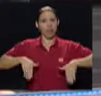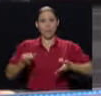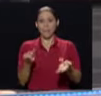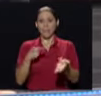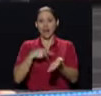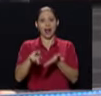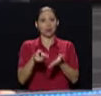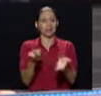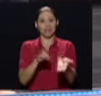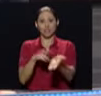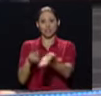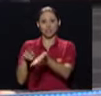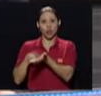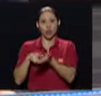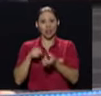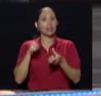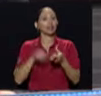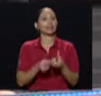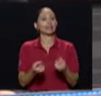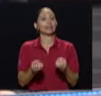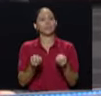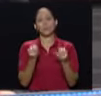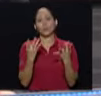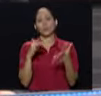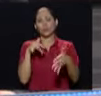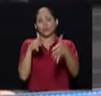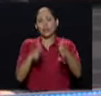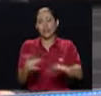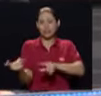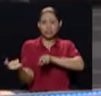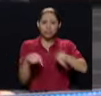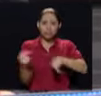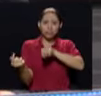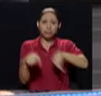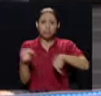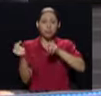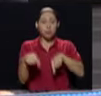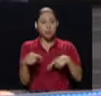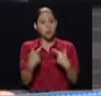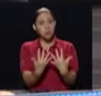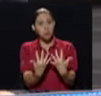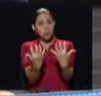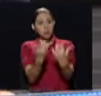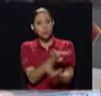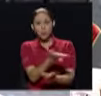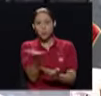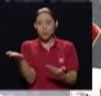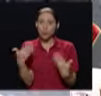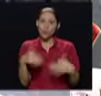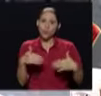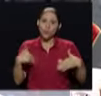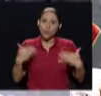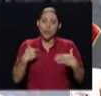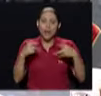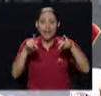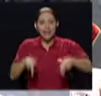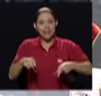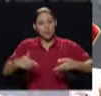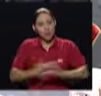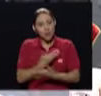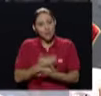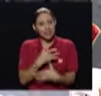participación, digamos que masiva, de estudiantes y fue un gusto ver gente nueva que se está